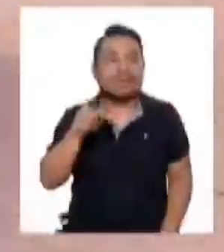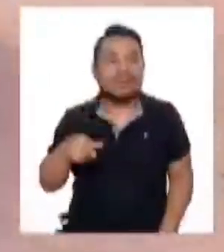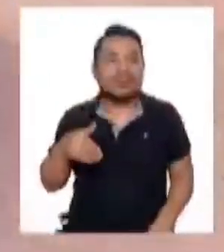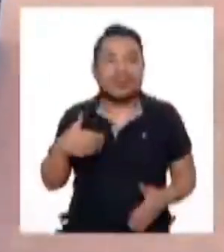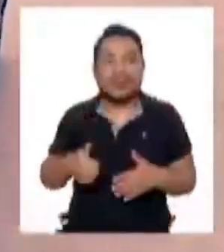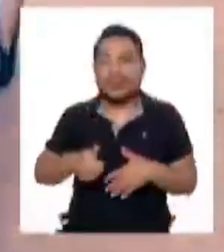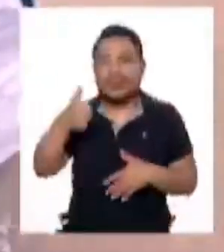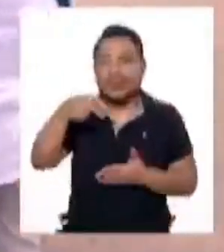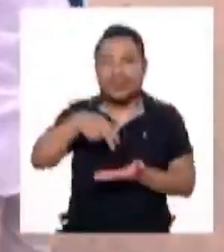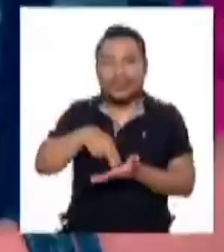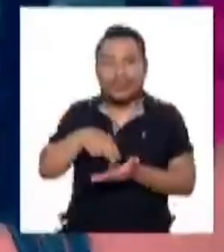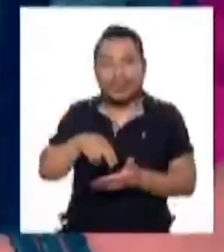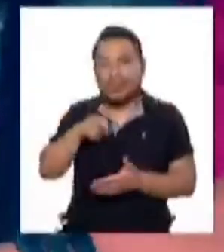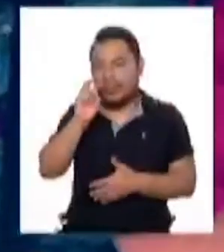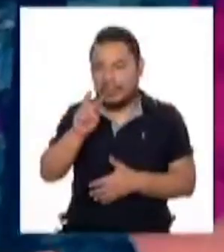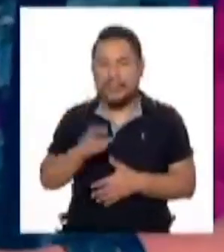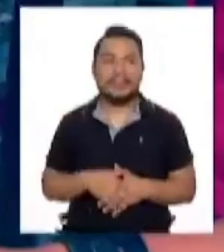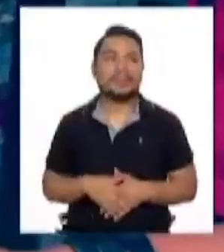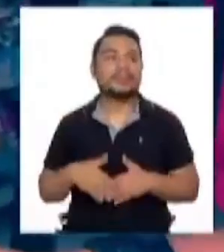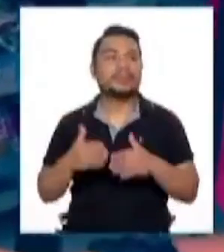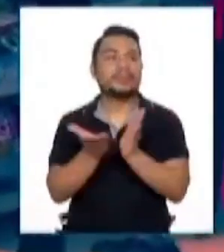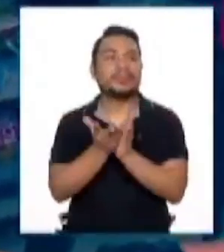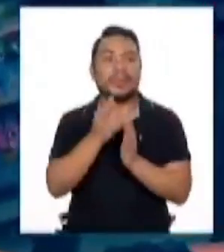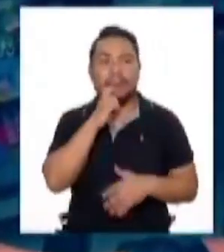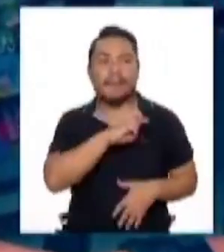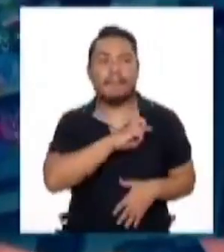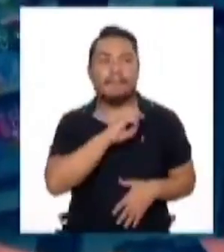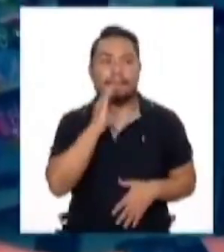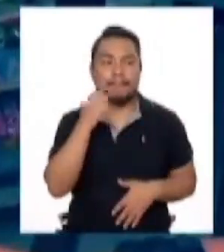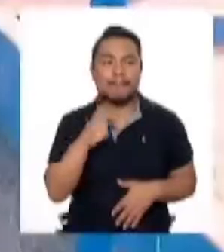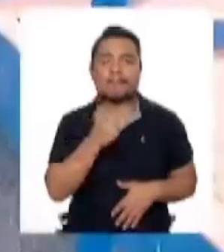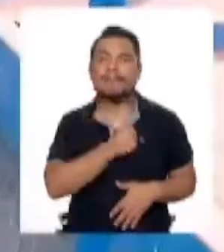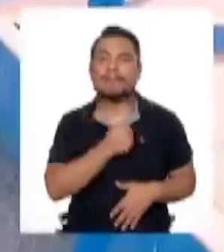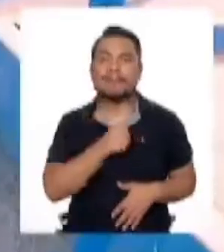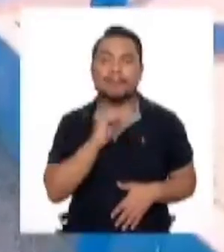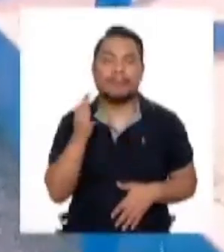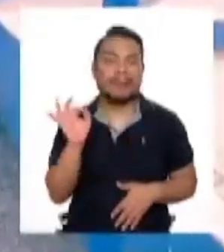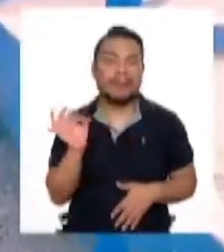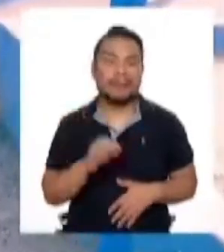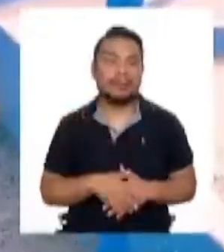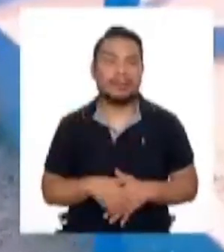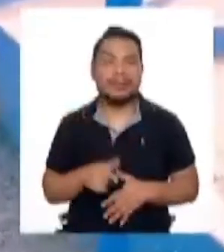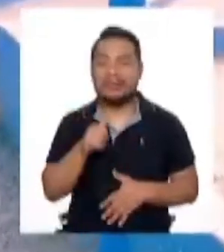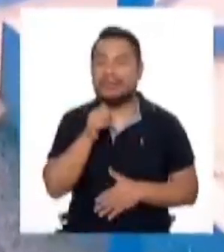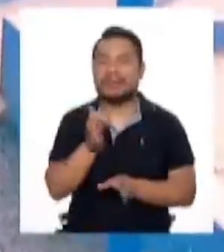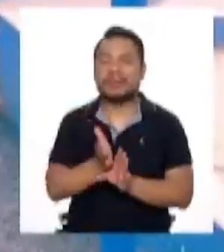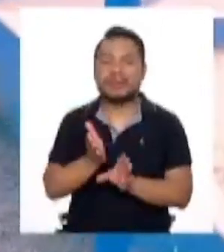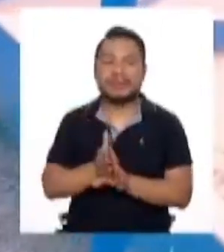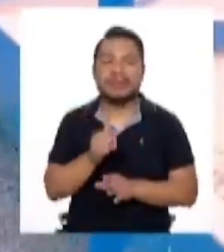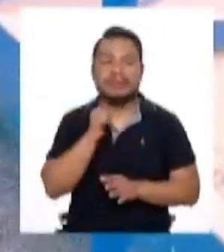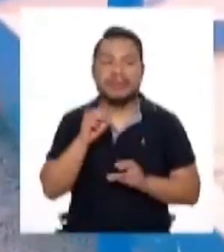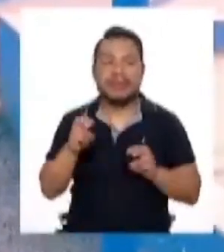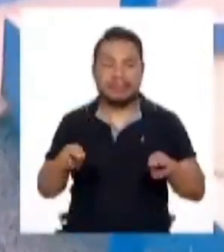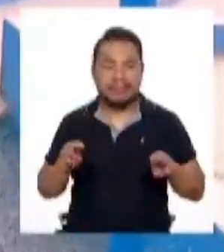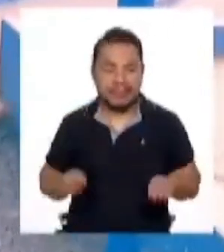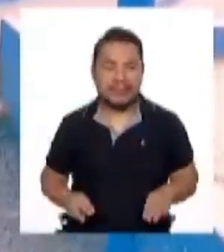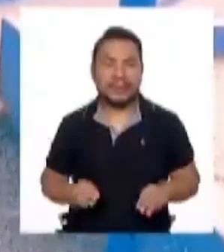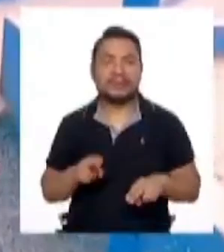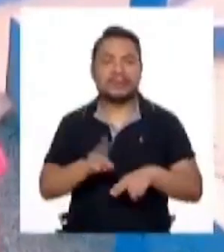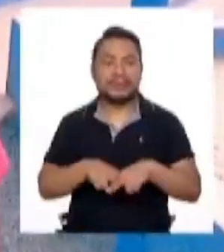las autoridades. Vamos a ver. El colegio primaria tiene baño, la secundaria no tiene. Falta psicólogo, faltan mesas, sillas,